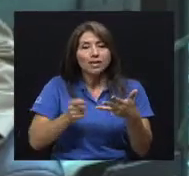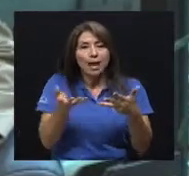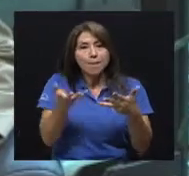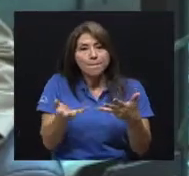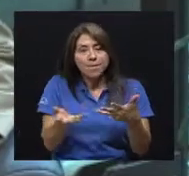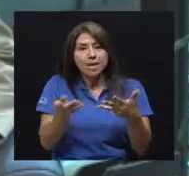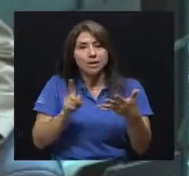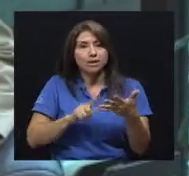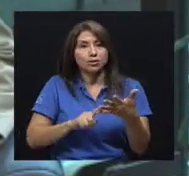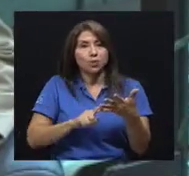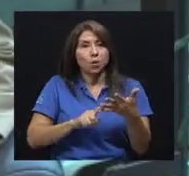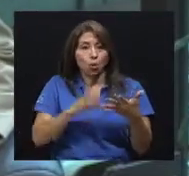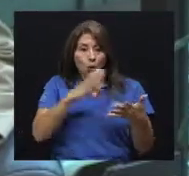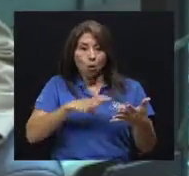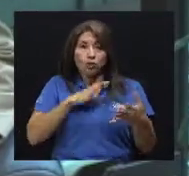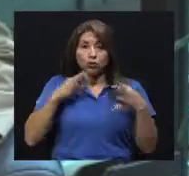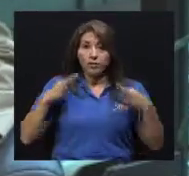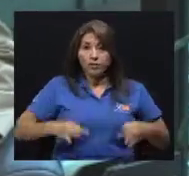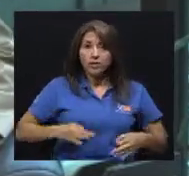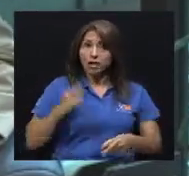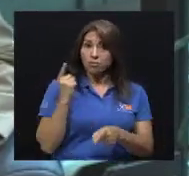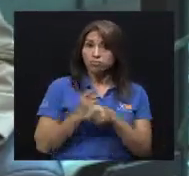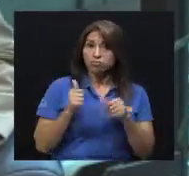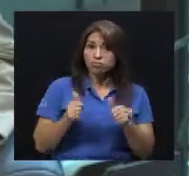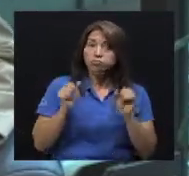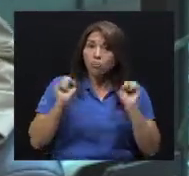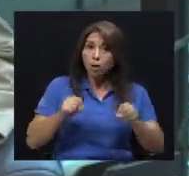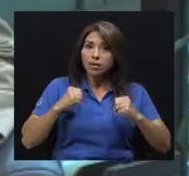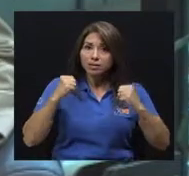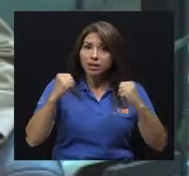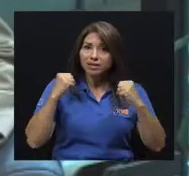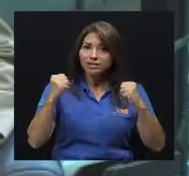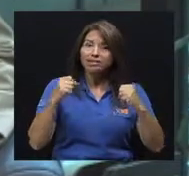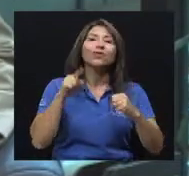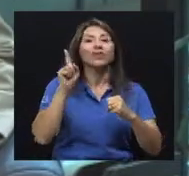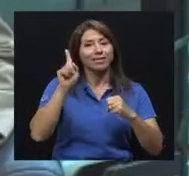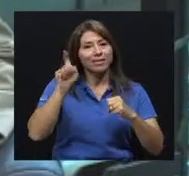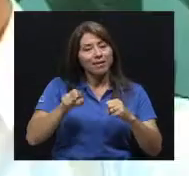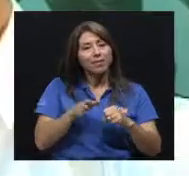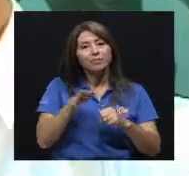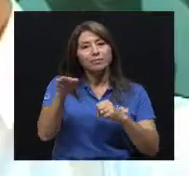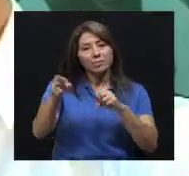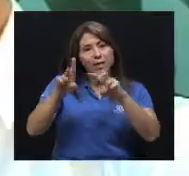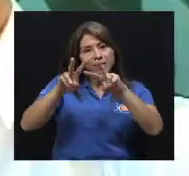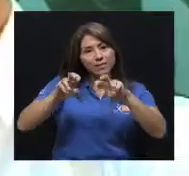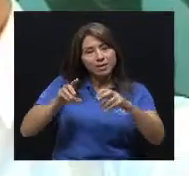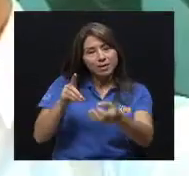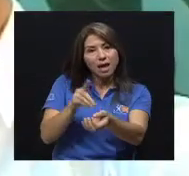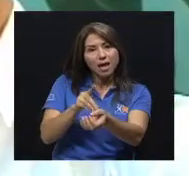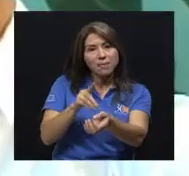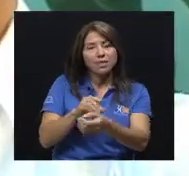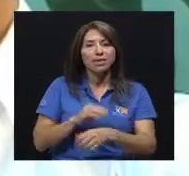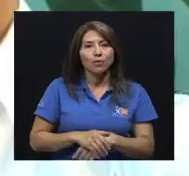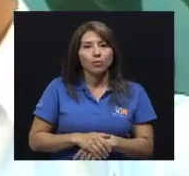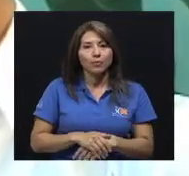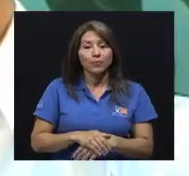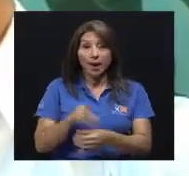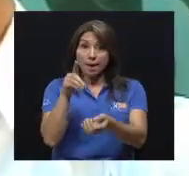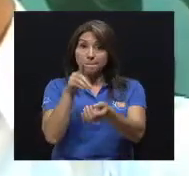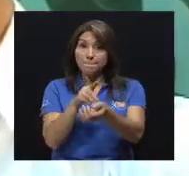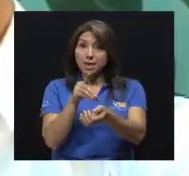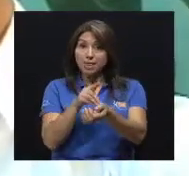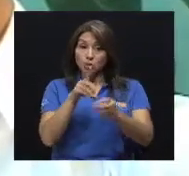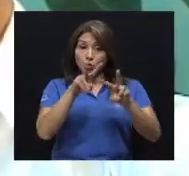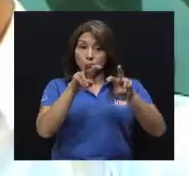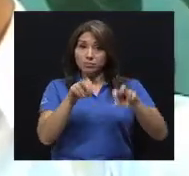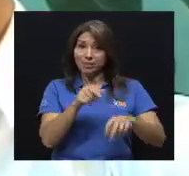tiene y para ver la condición física que tiene, a ver si es la adecuada para que empiece a hacer ejercicio. Eso en primer lugar. El médico que